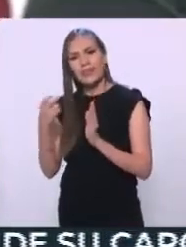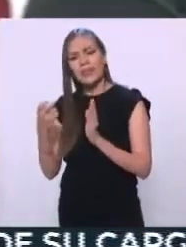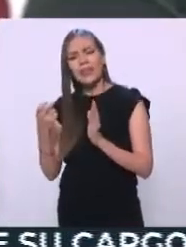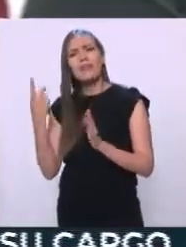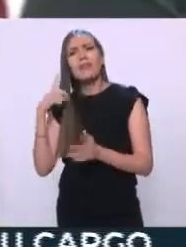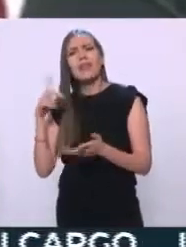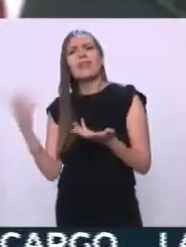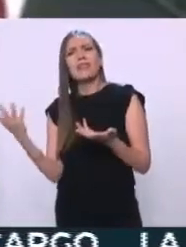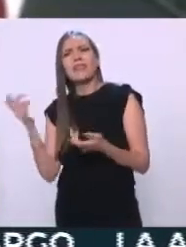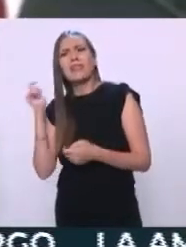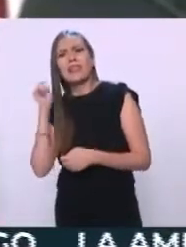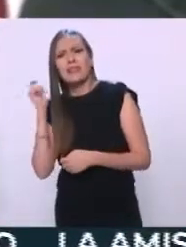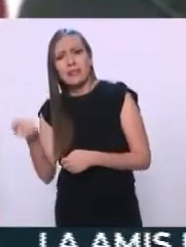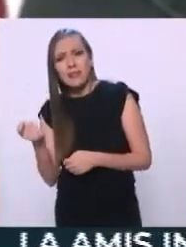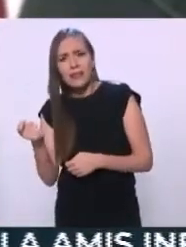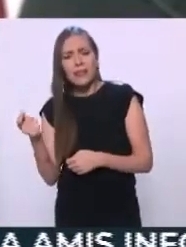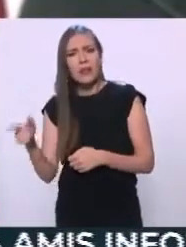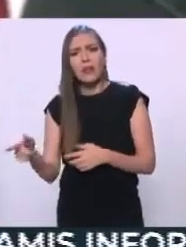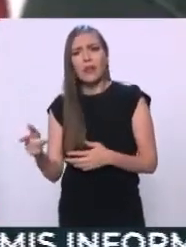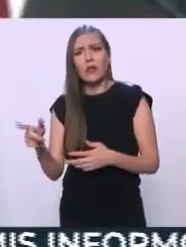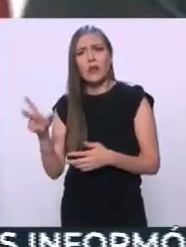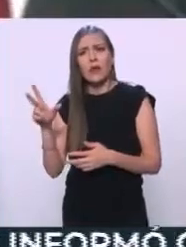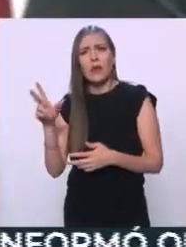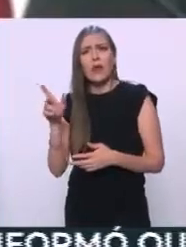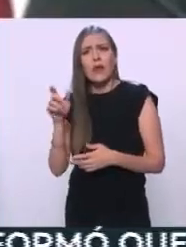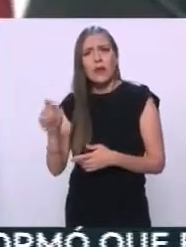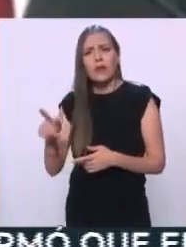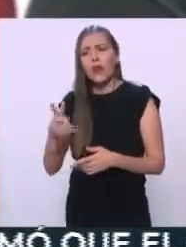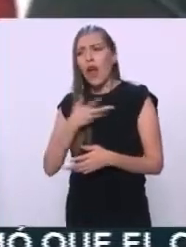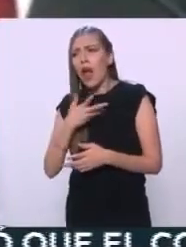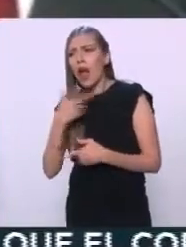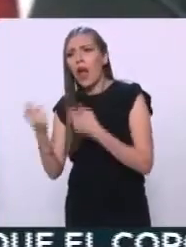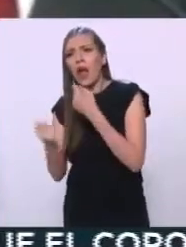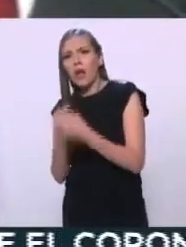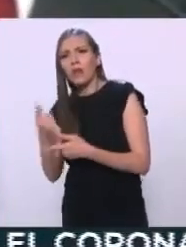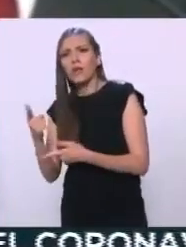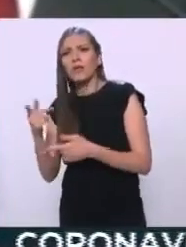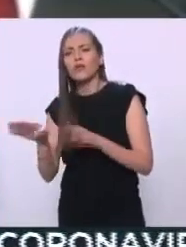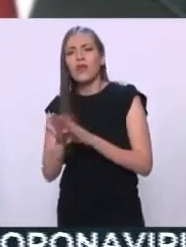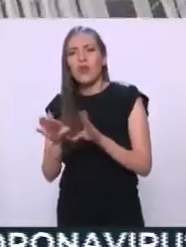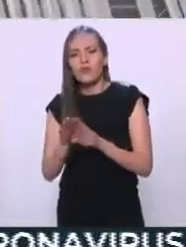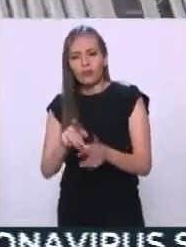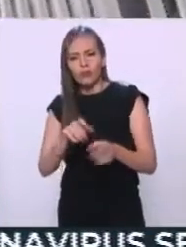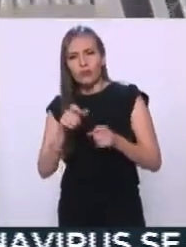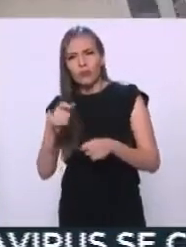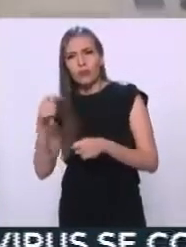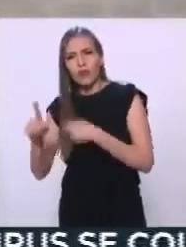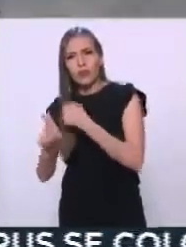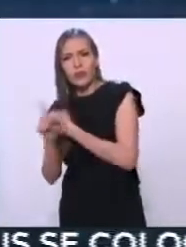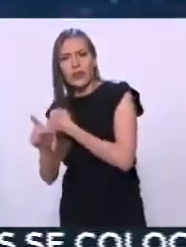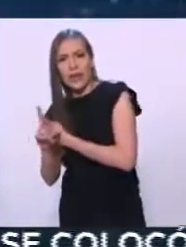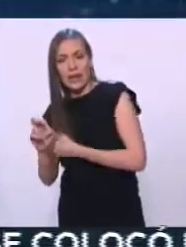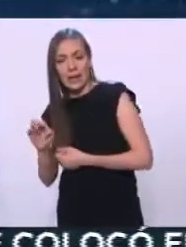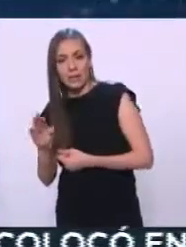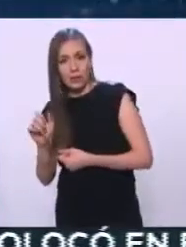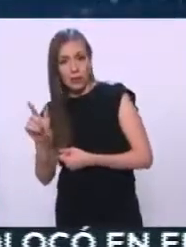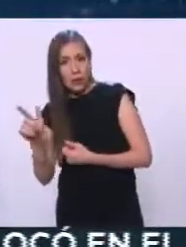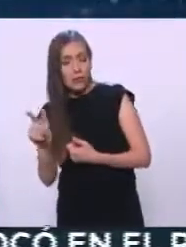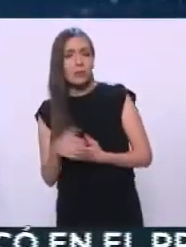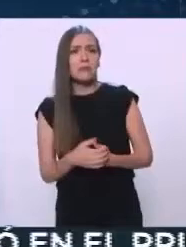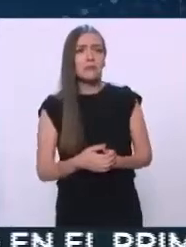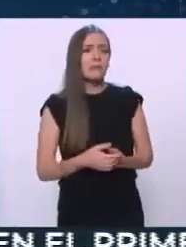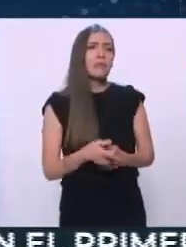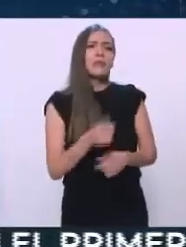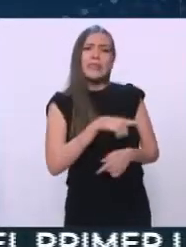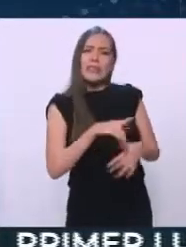¿De negligencia? ¿De plano no hubo privados que ganaron con esta situación, con este caso de Repsol? Bueno, muchos sospechamos que sí, pero todavía